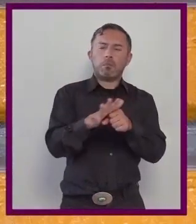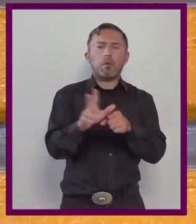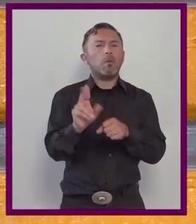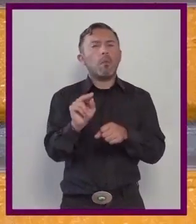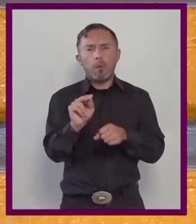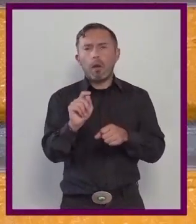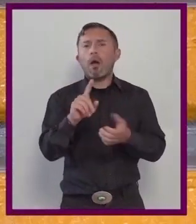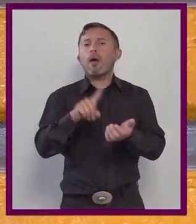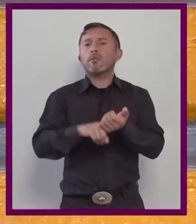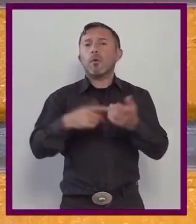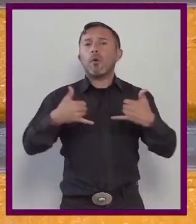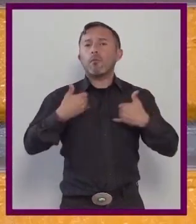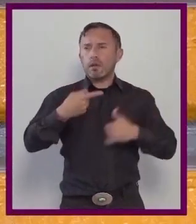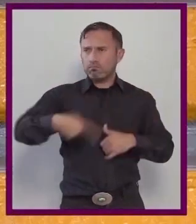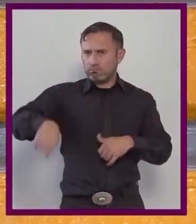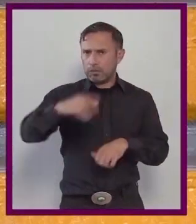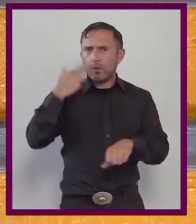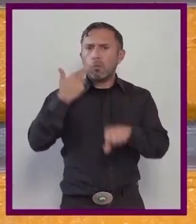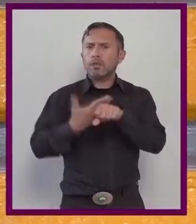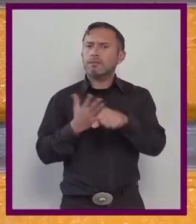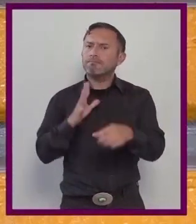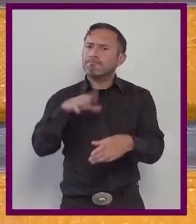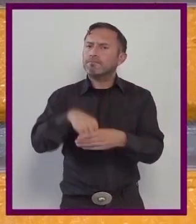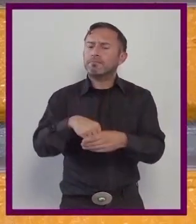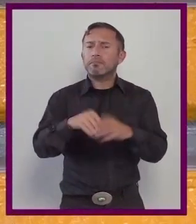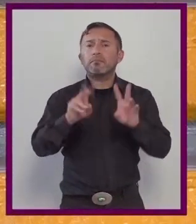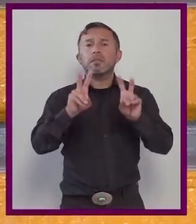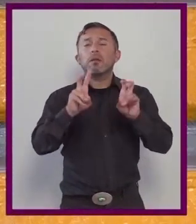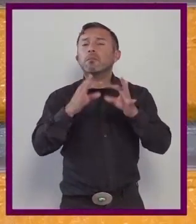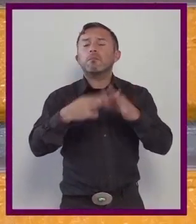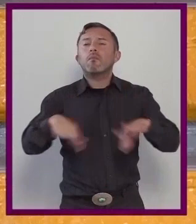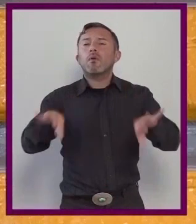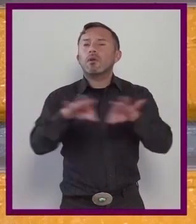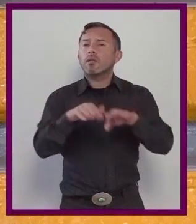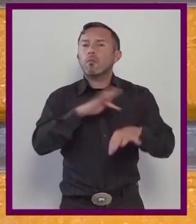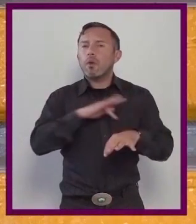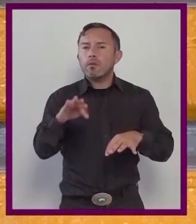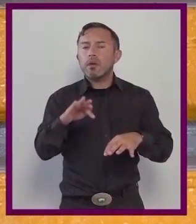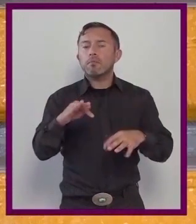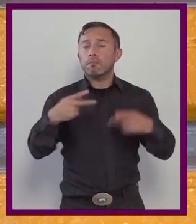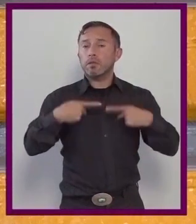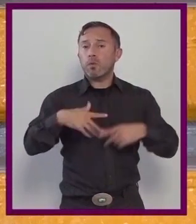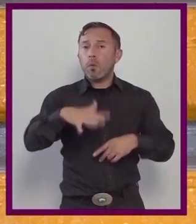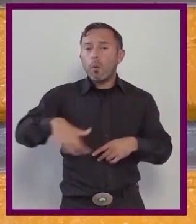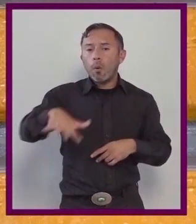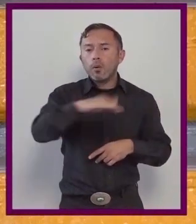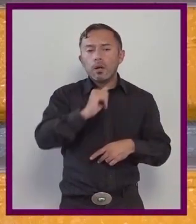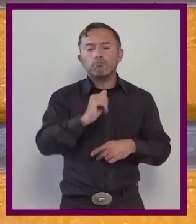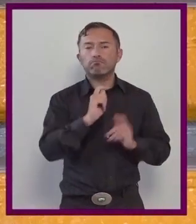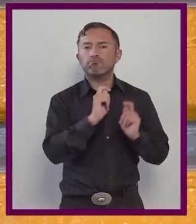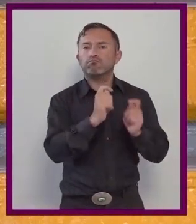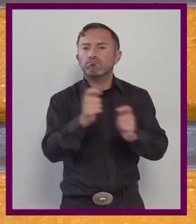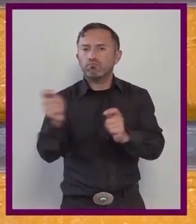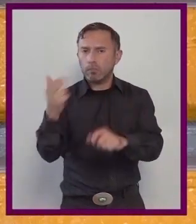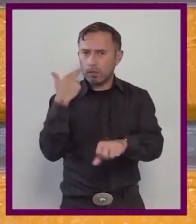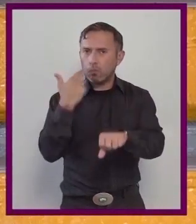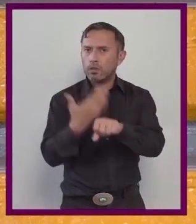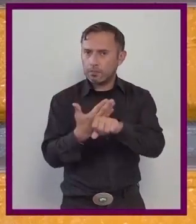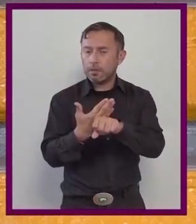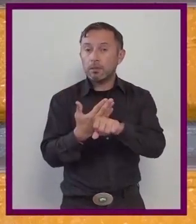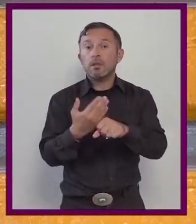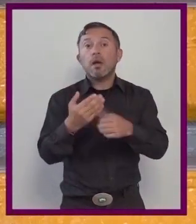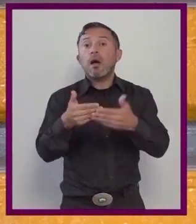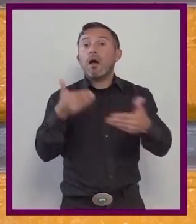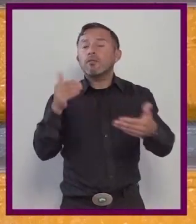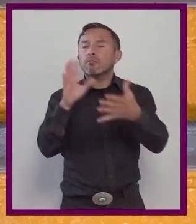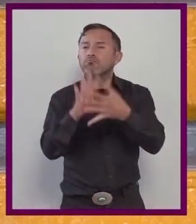asunto lejano, al contrario, nos involucra como jóvenes. Es un tema fundamental para forjar una responsabilidad social entre